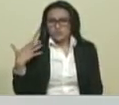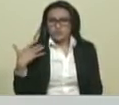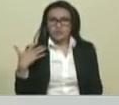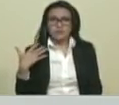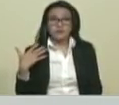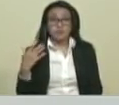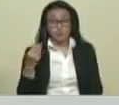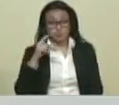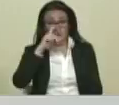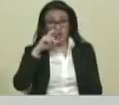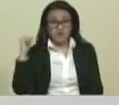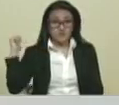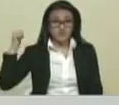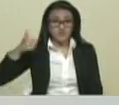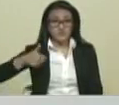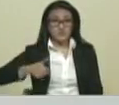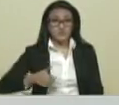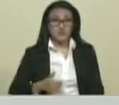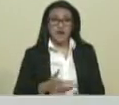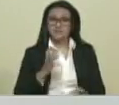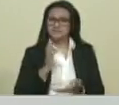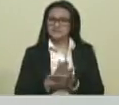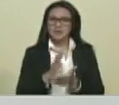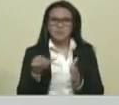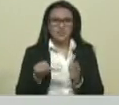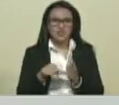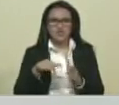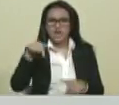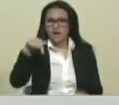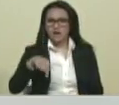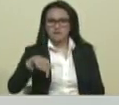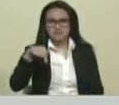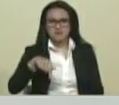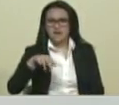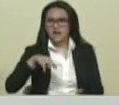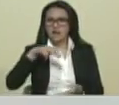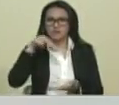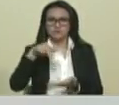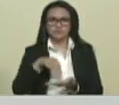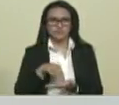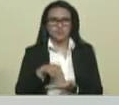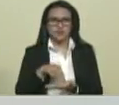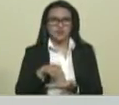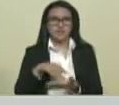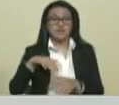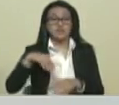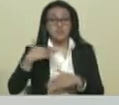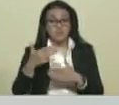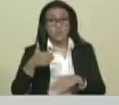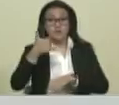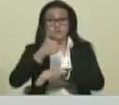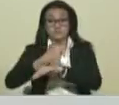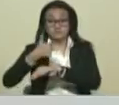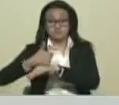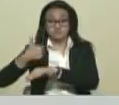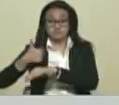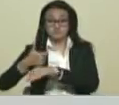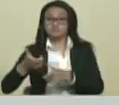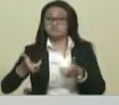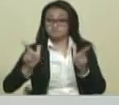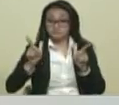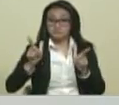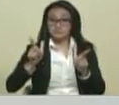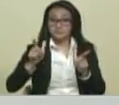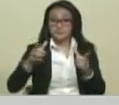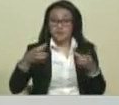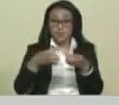sido bastantes, siempre lo hacemos aquí a nivel nacional y luego autorizamos a las juntas regionales para